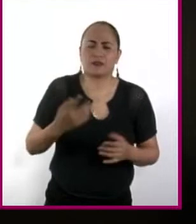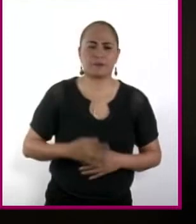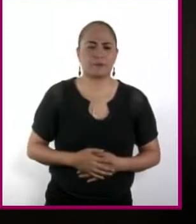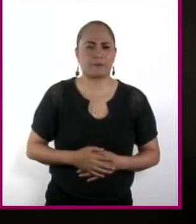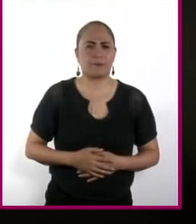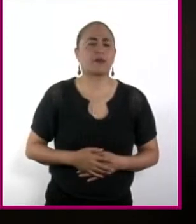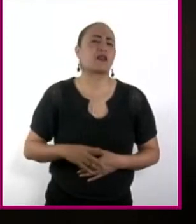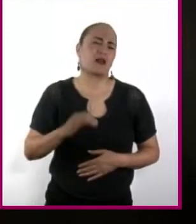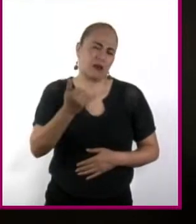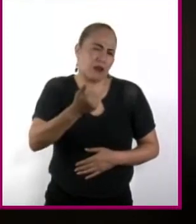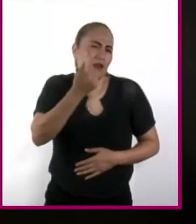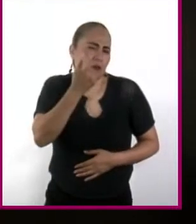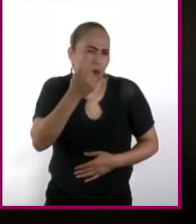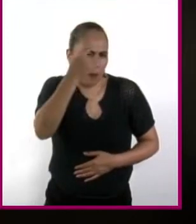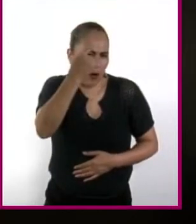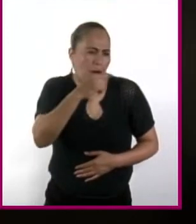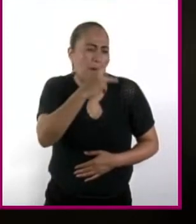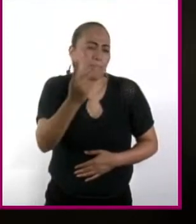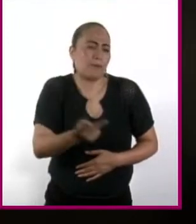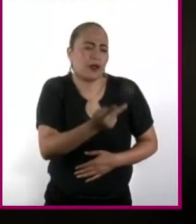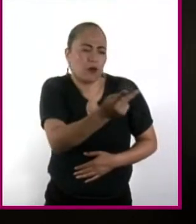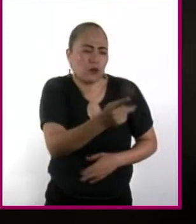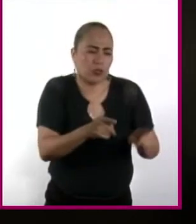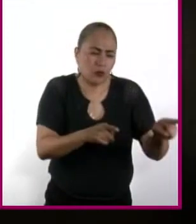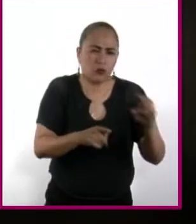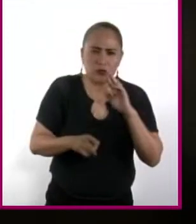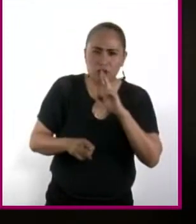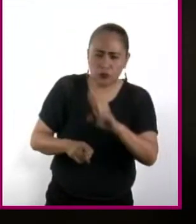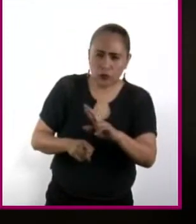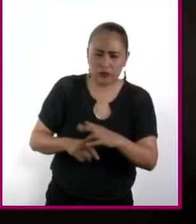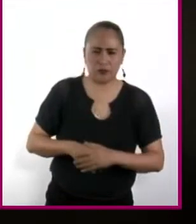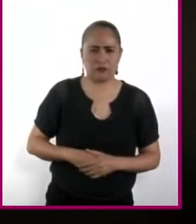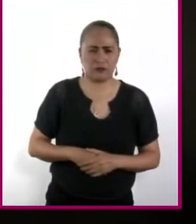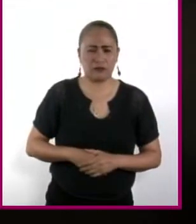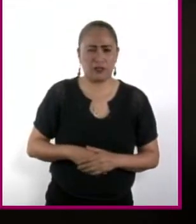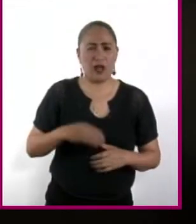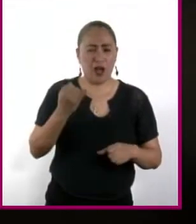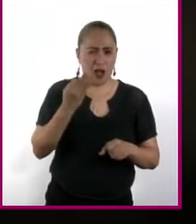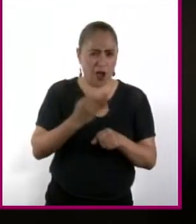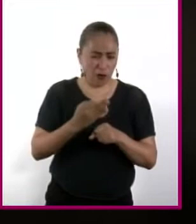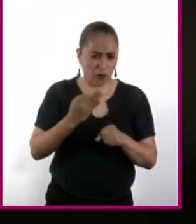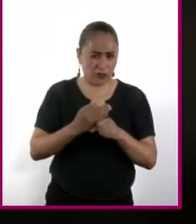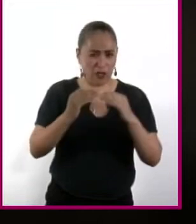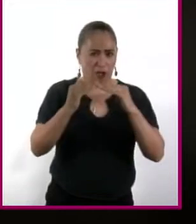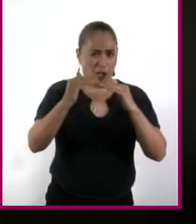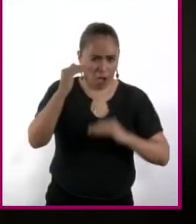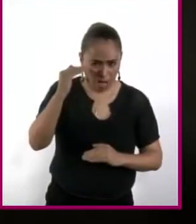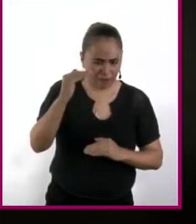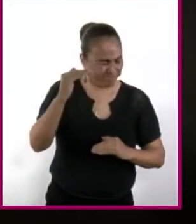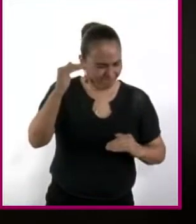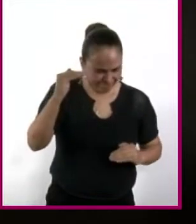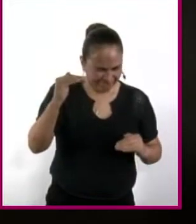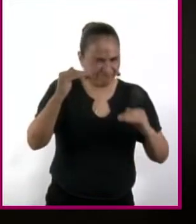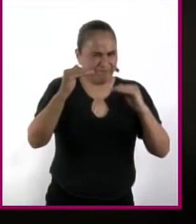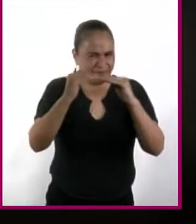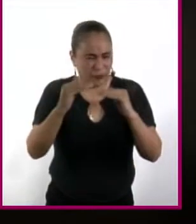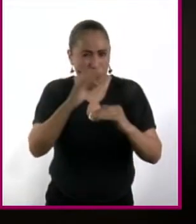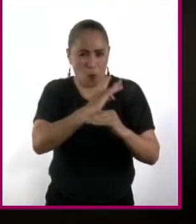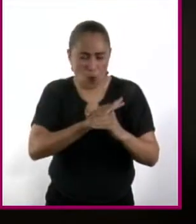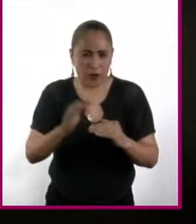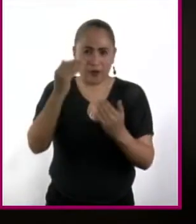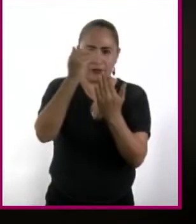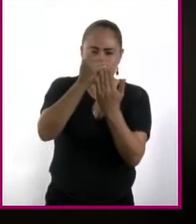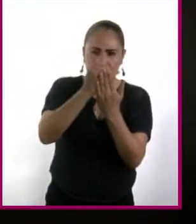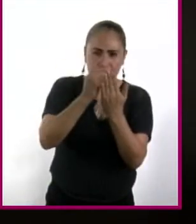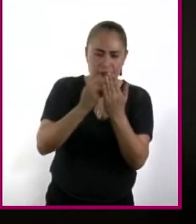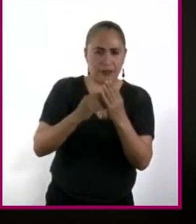ver si nos puede ayudar con una pregunta. ¿Es posible acabar con la inequidad social si el gobierno trabaja en la Agenda del Desarrollo